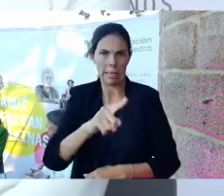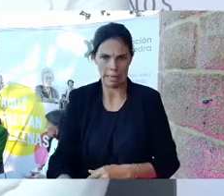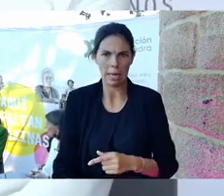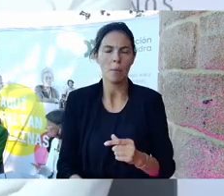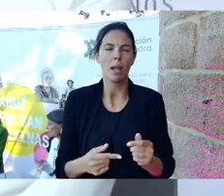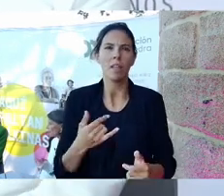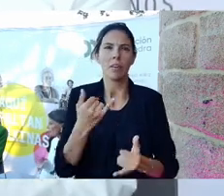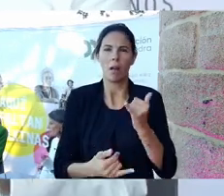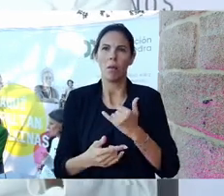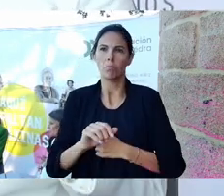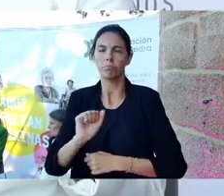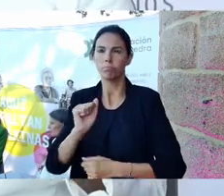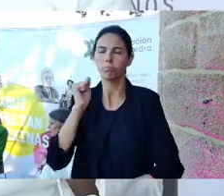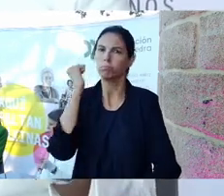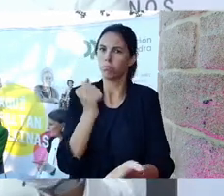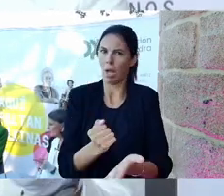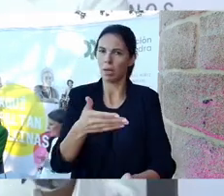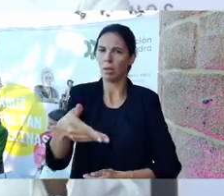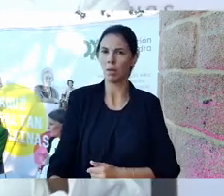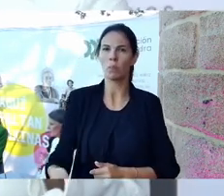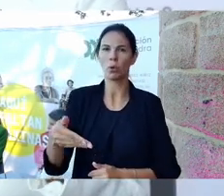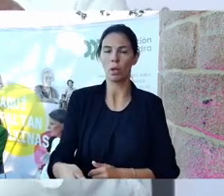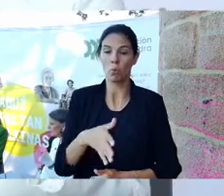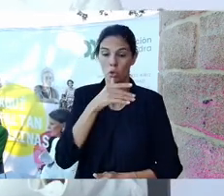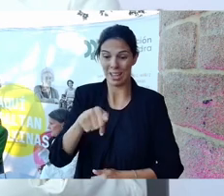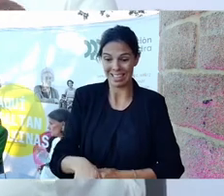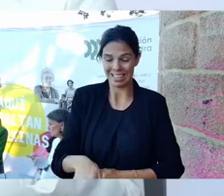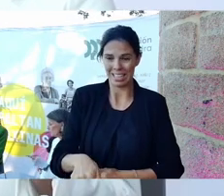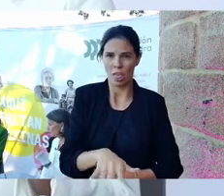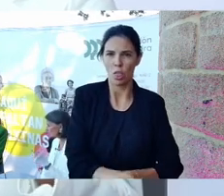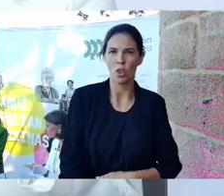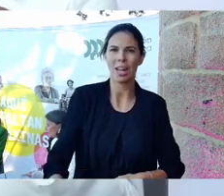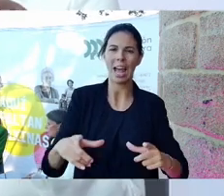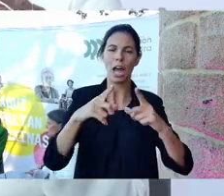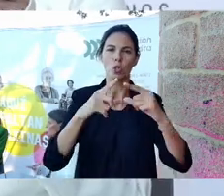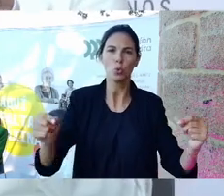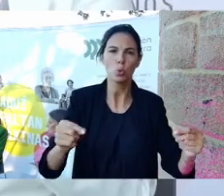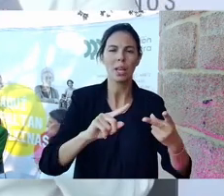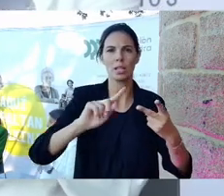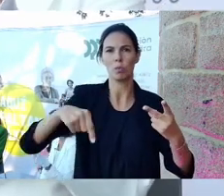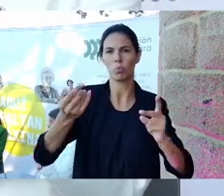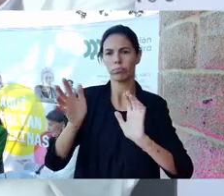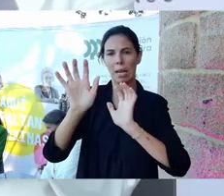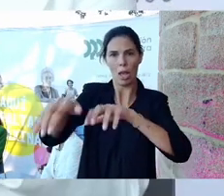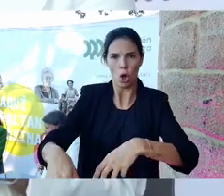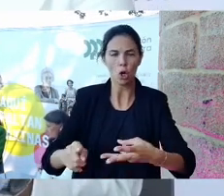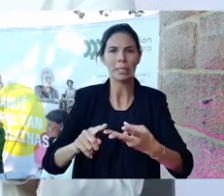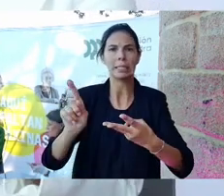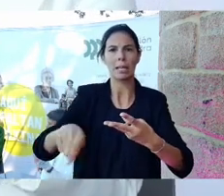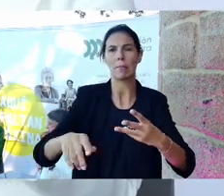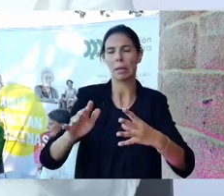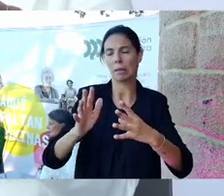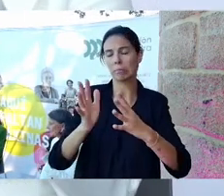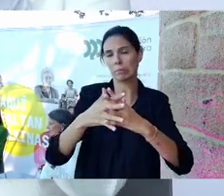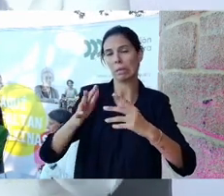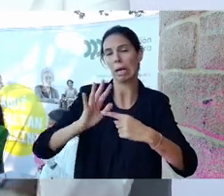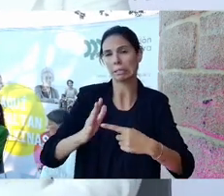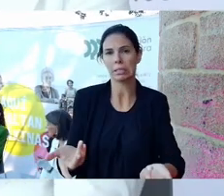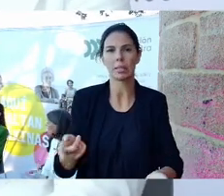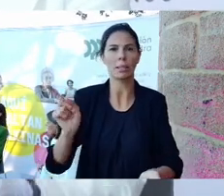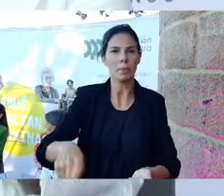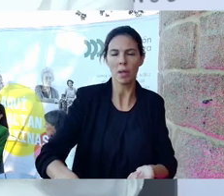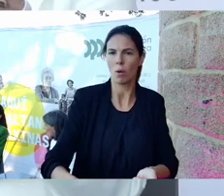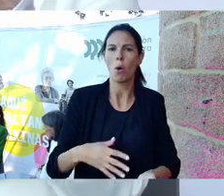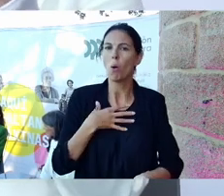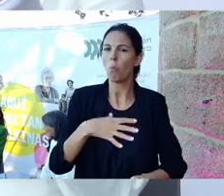cultura absolutamente fascinante. Y eso dejó huella. Por eso aquí, en el reino de Asturias primero y en el reino de León después y en el de